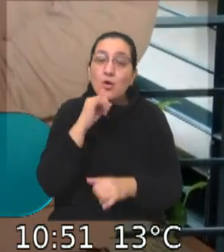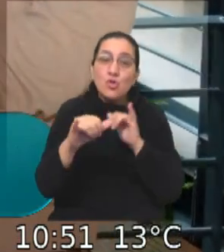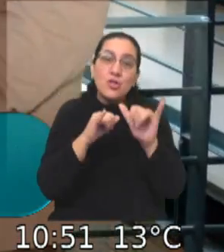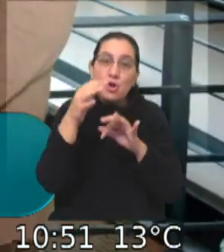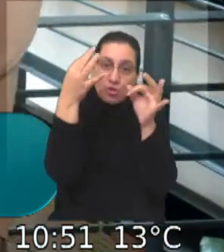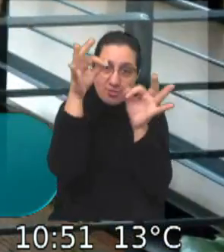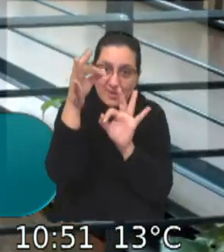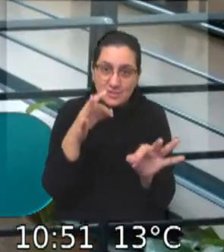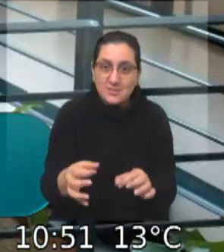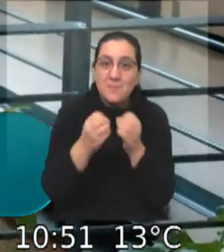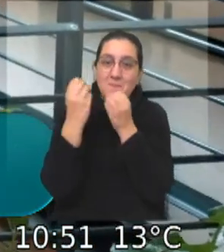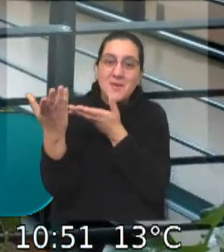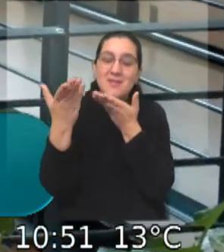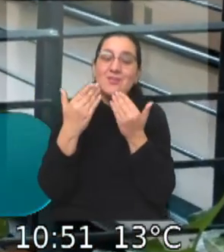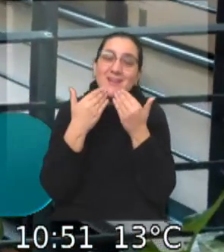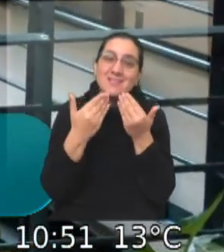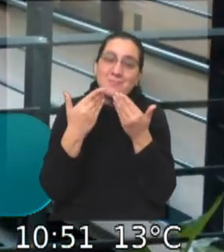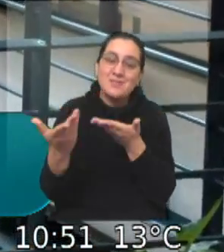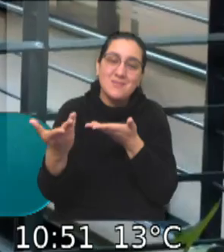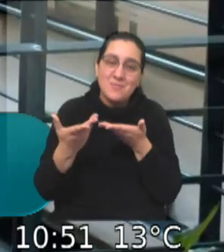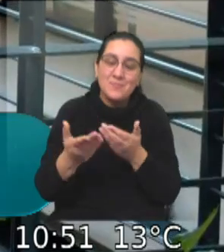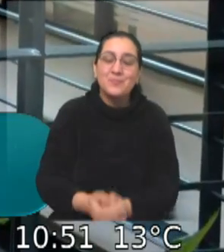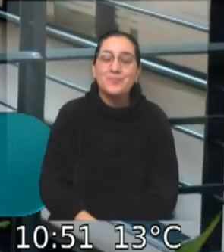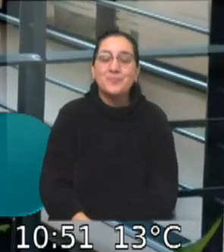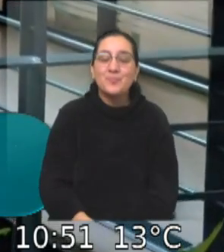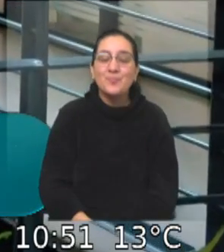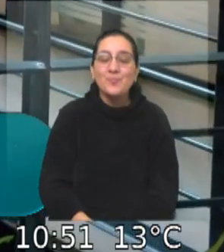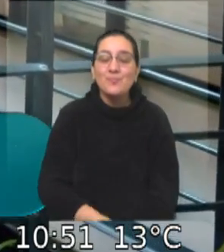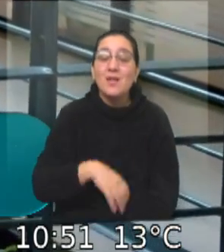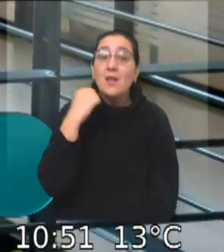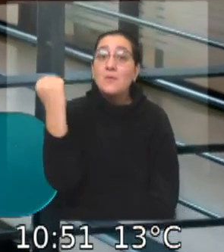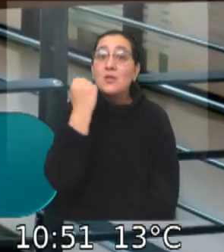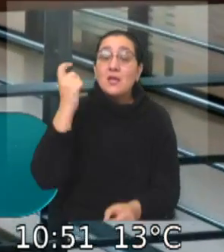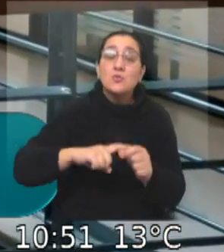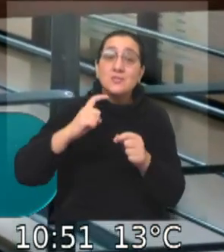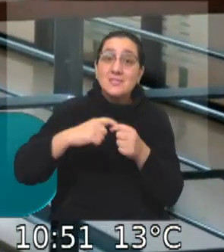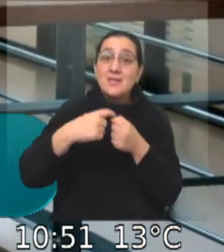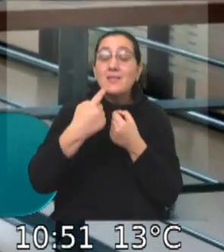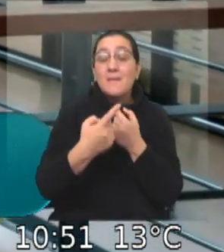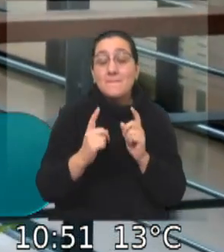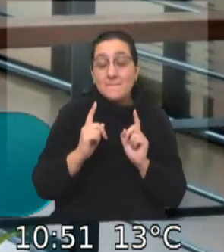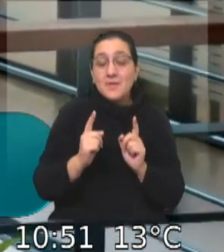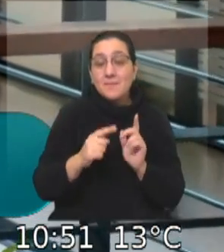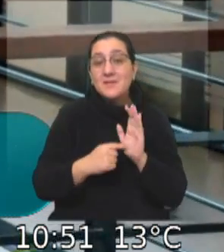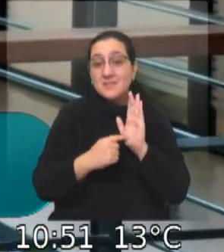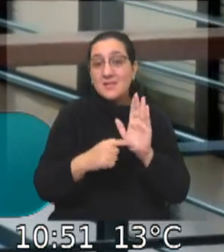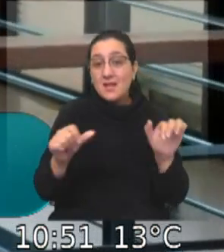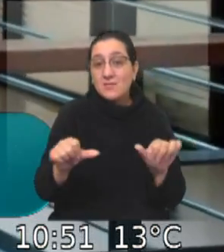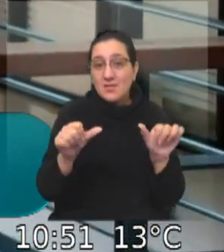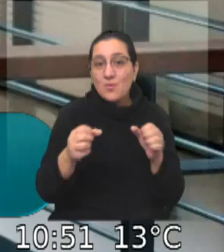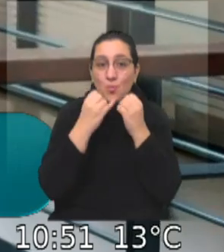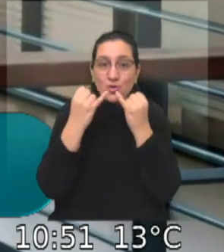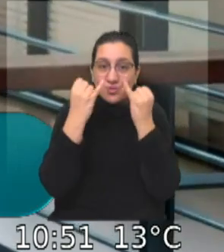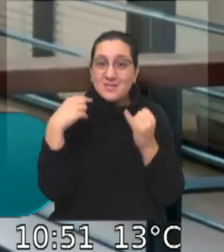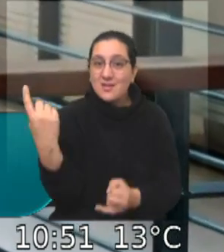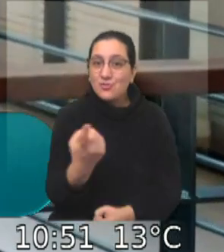dar. Bienvenido, gracias por recibirnos. Bueno, la importancia de que un sindicato también auspicie este tipo de actividades. Sí, buenos días a ti y a la audiencia